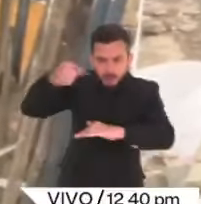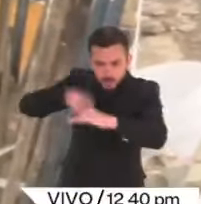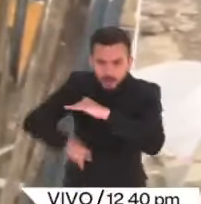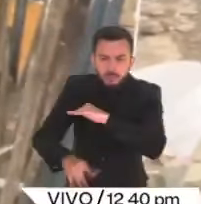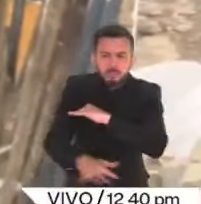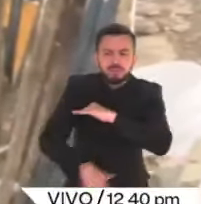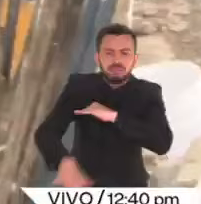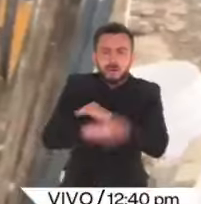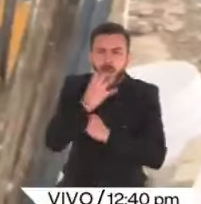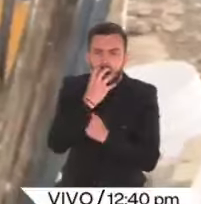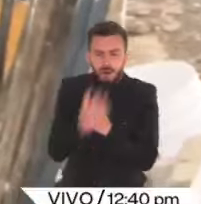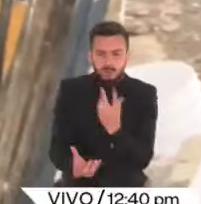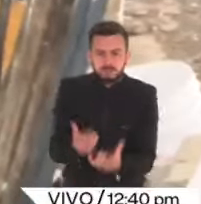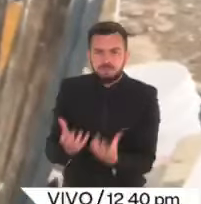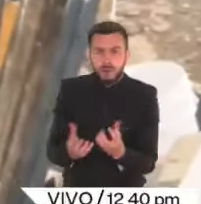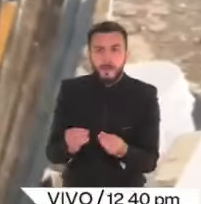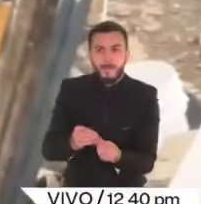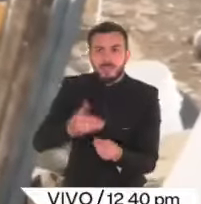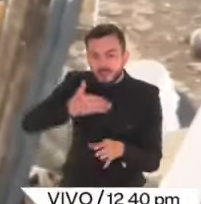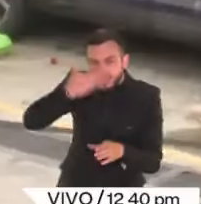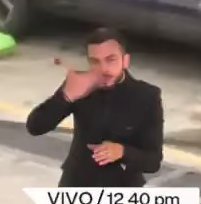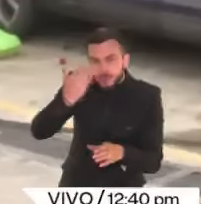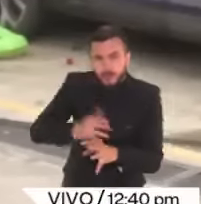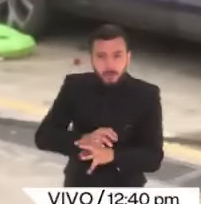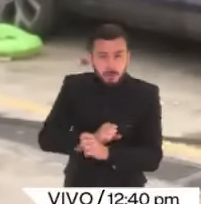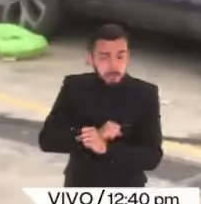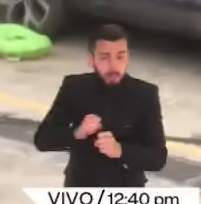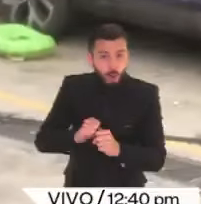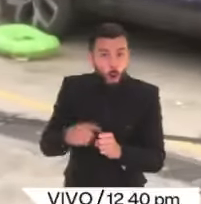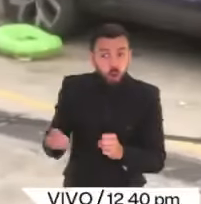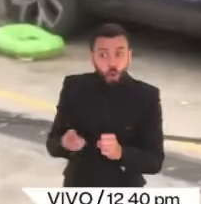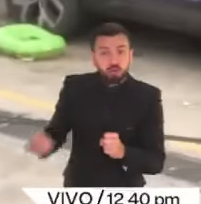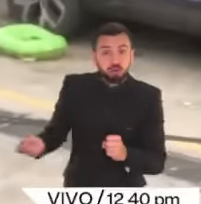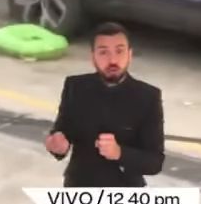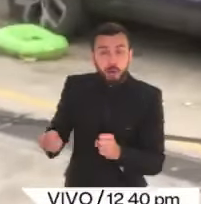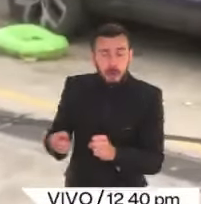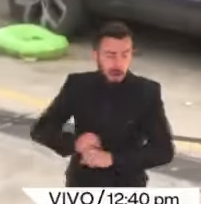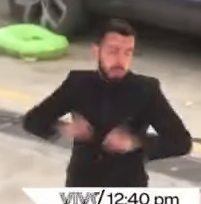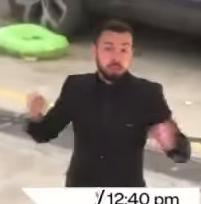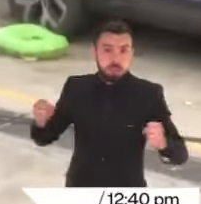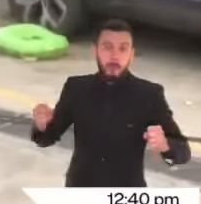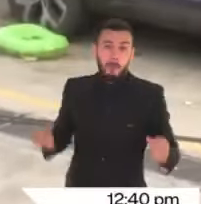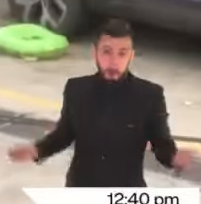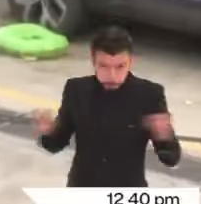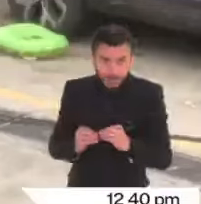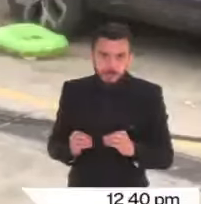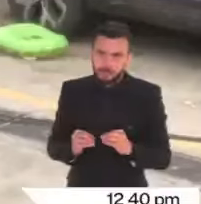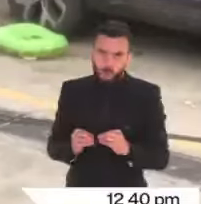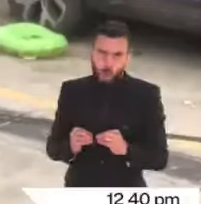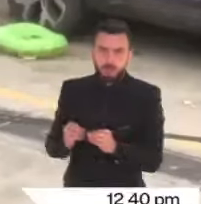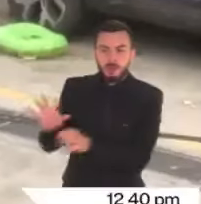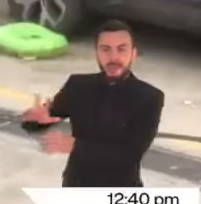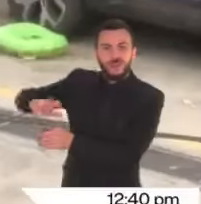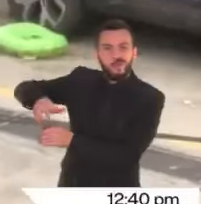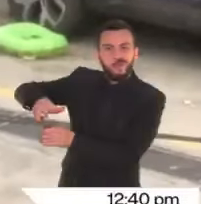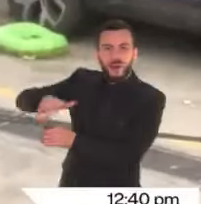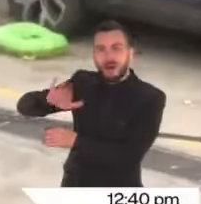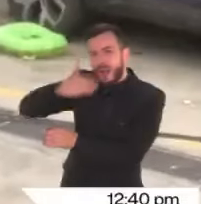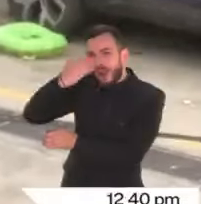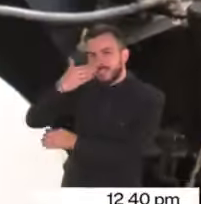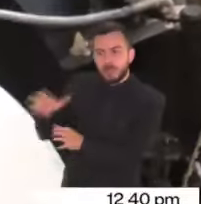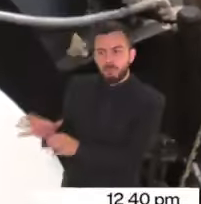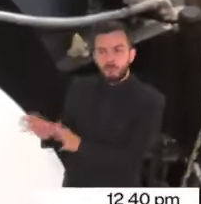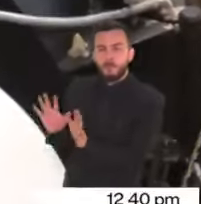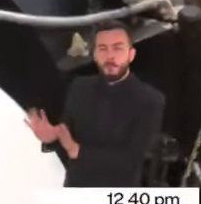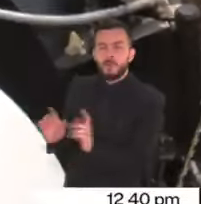bombona de gas metano que afortunadamente no explotó y que la situación hubiese sido un poco más grave. Estaremos muy atentos a toda la información